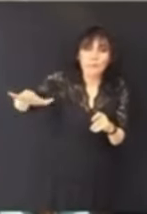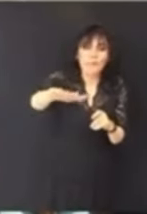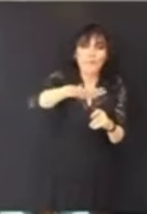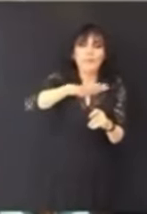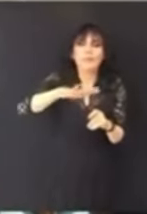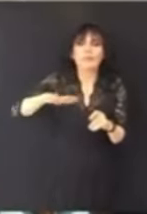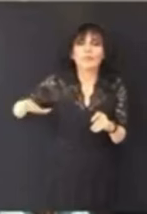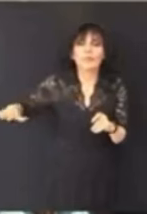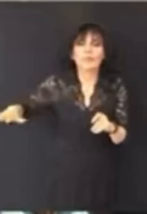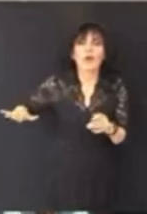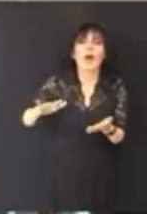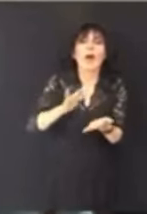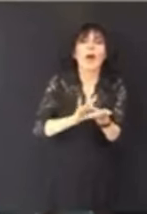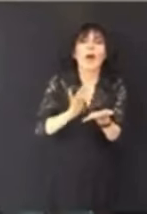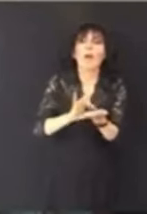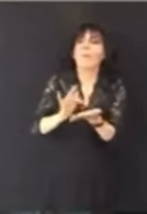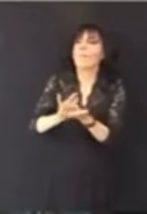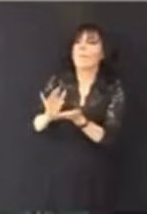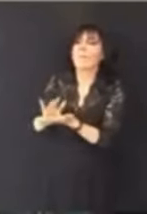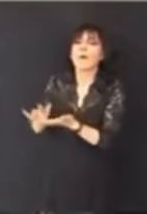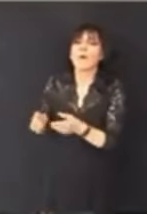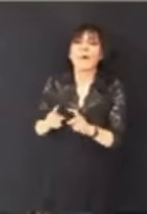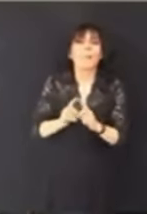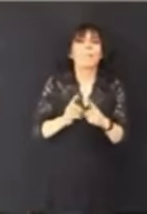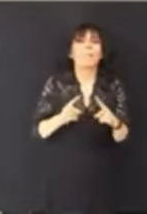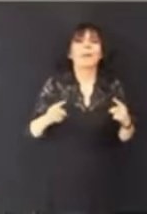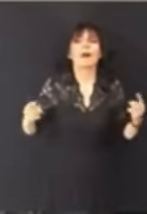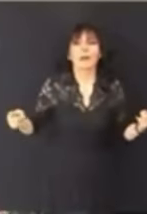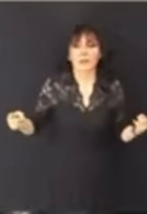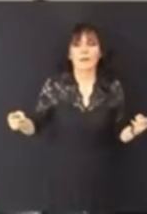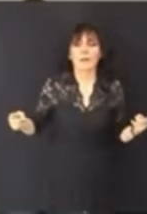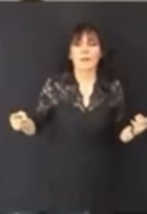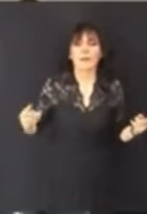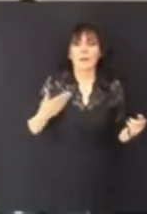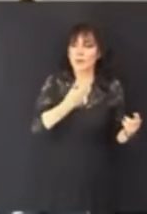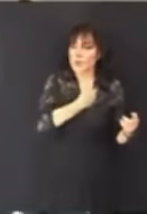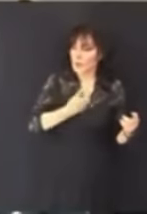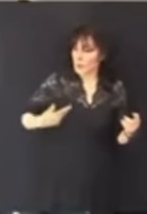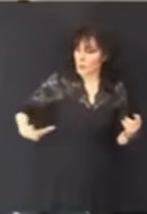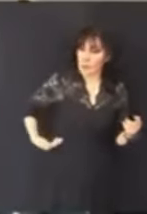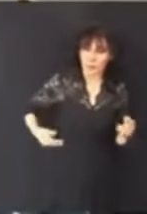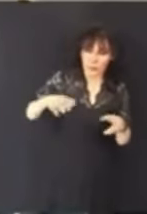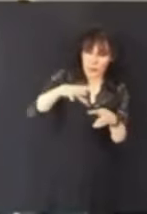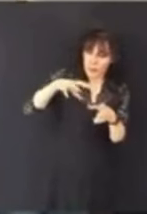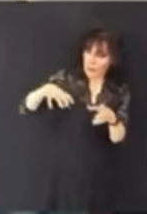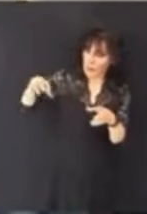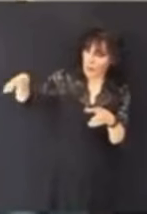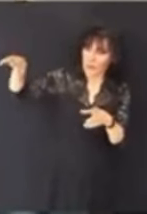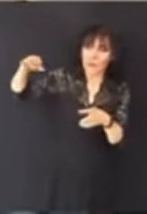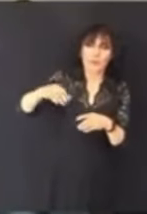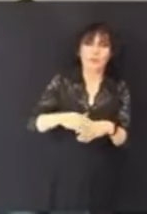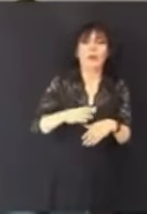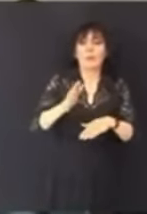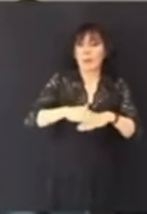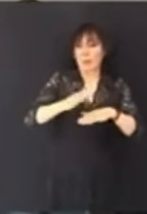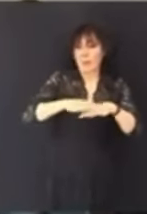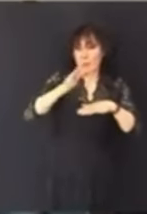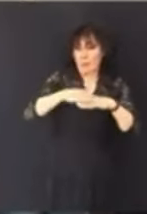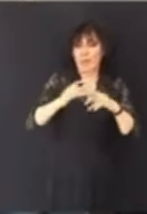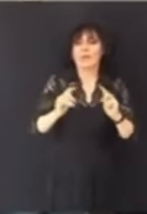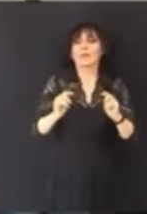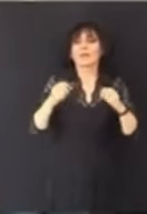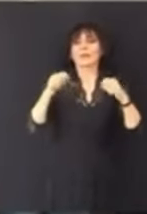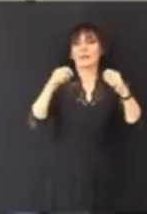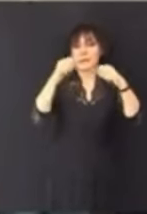Aeropuerto Internacional Felipe Ángeles, con todos los municipios. Y en particular a Teotihuacán, pues tenemos que